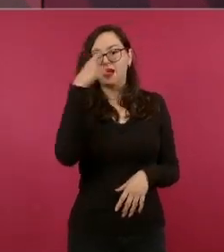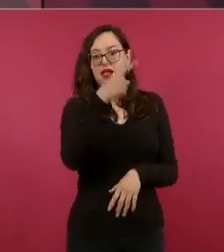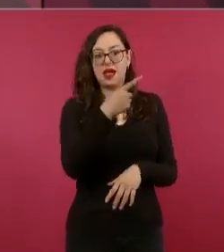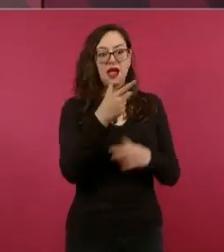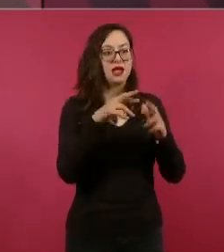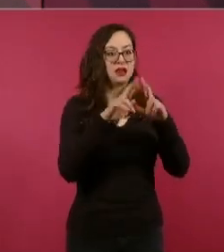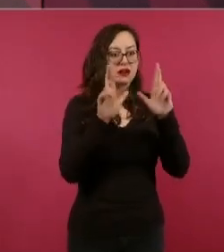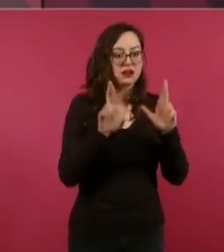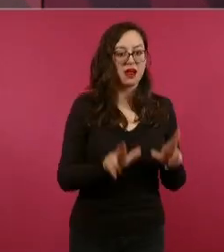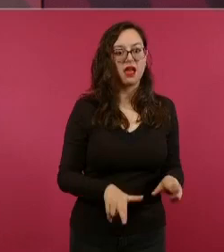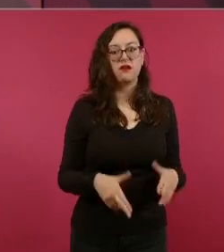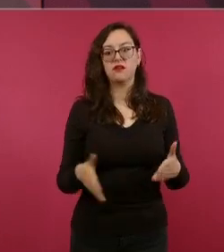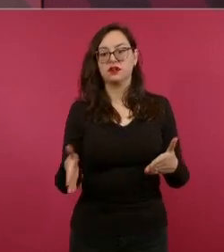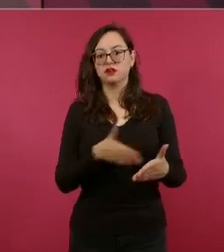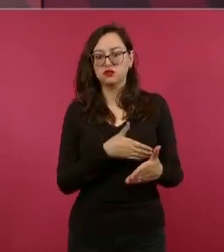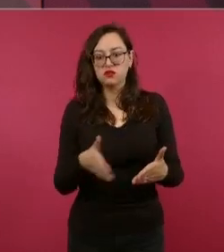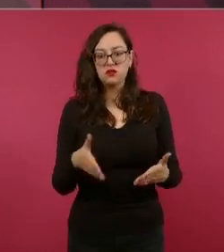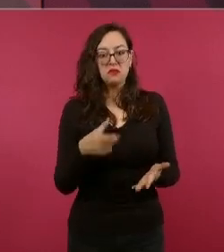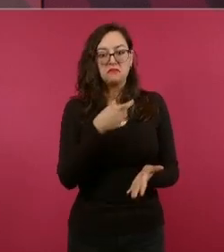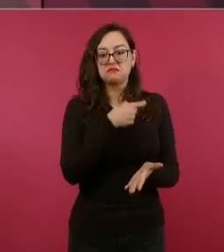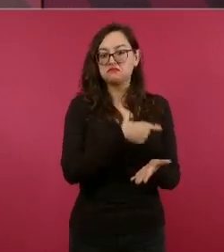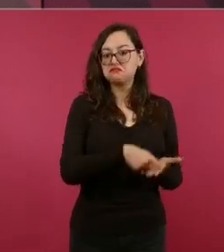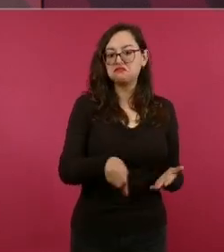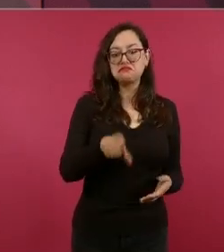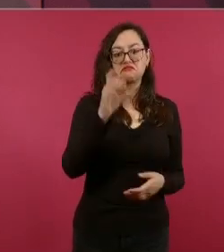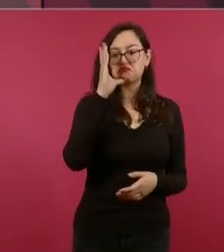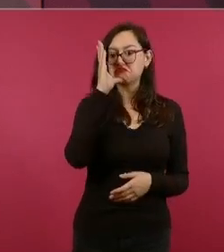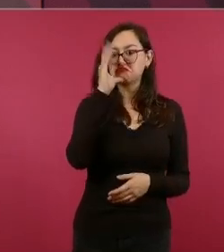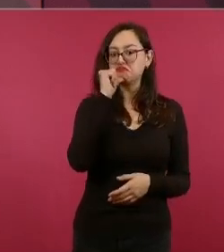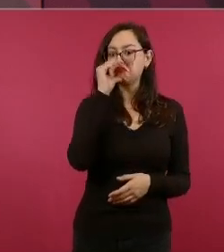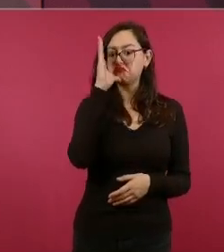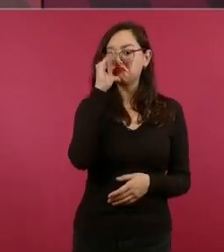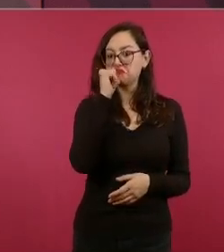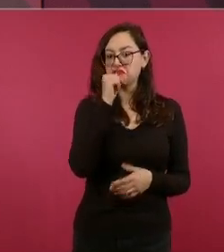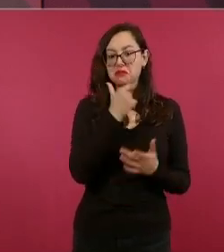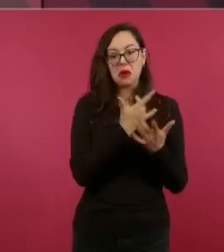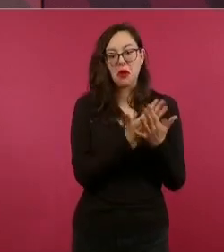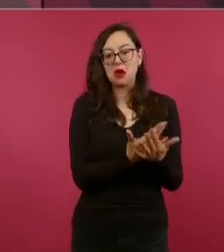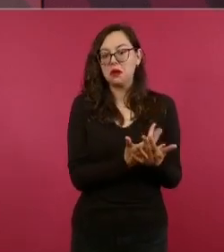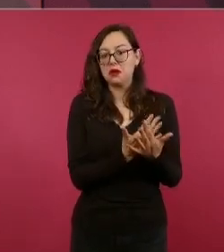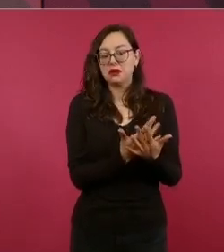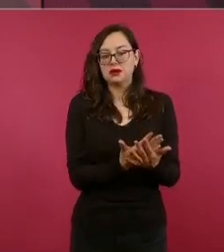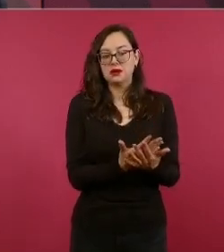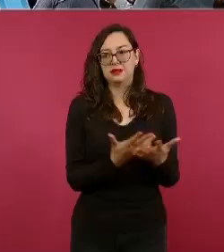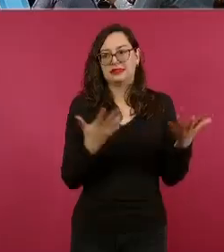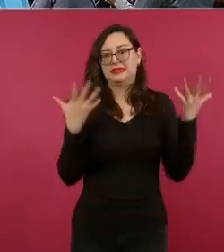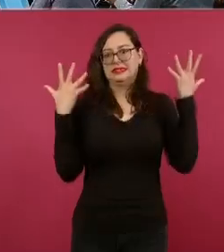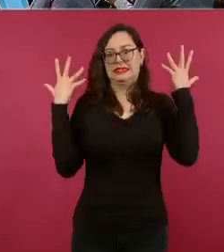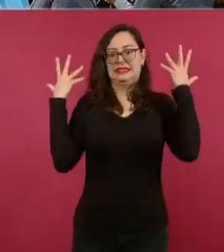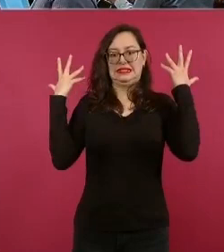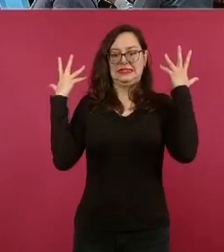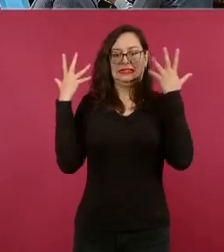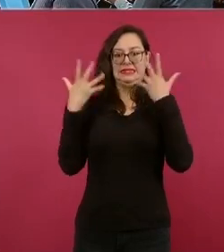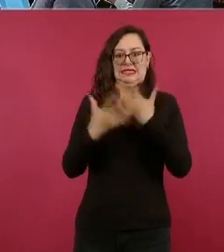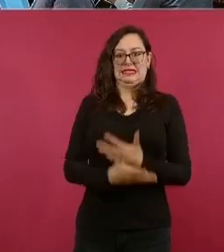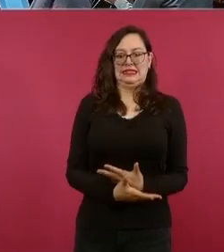Entonces, todo esto fue llevando a que se entendiera cuál era